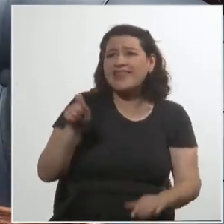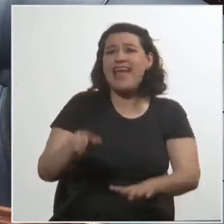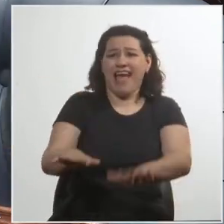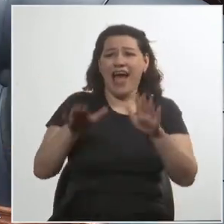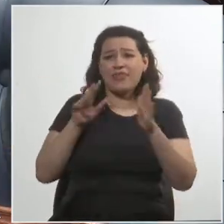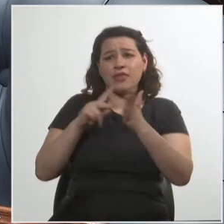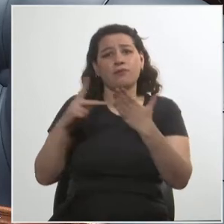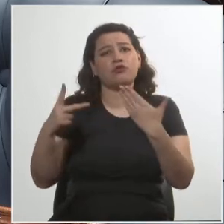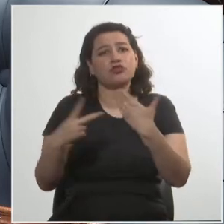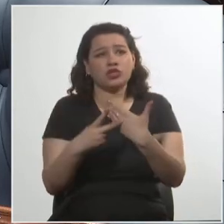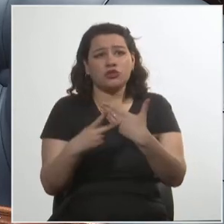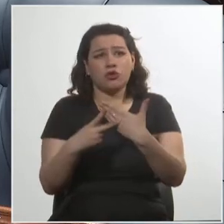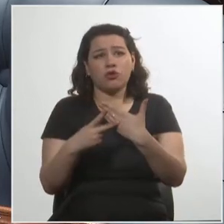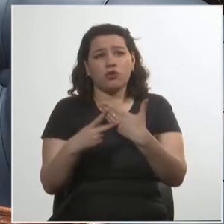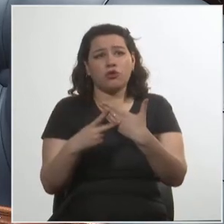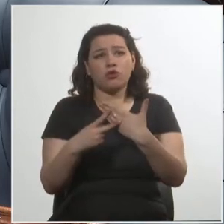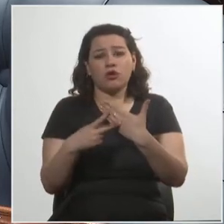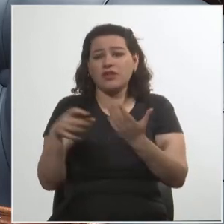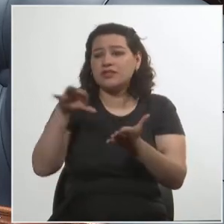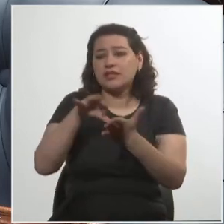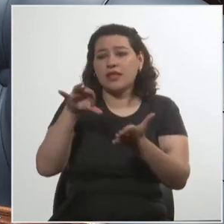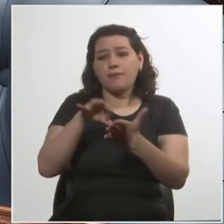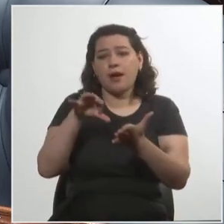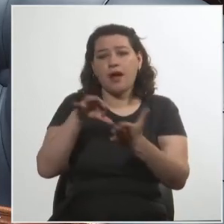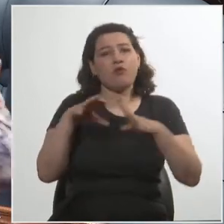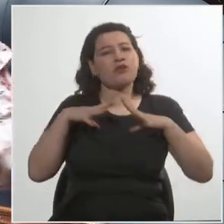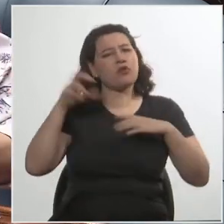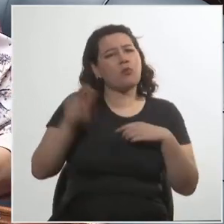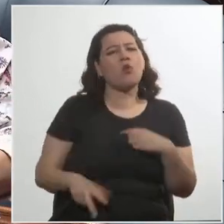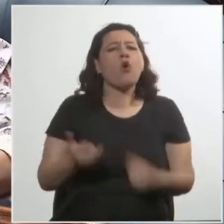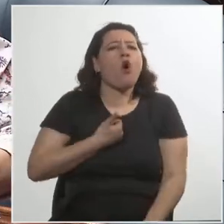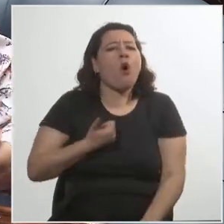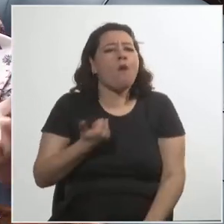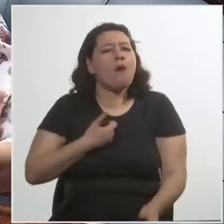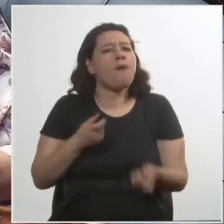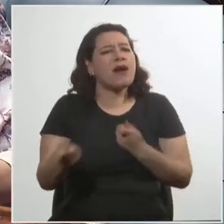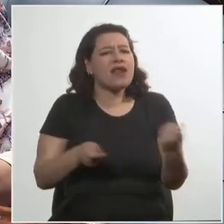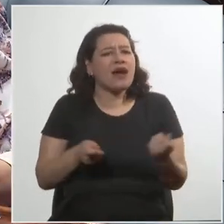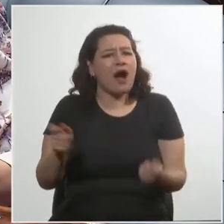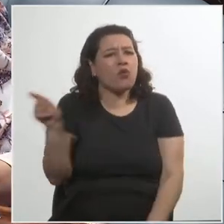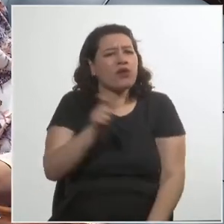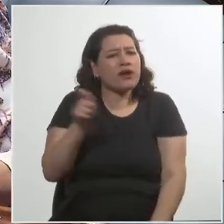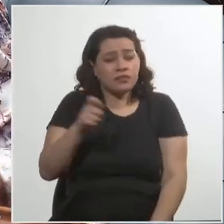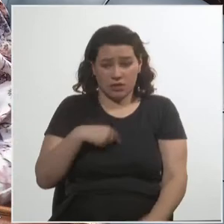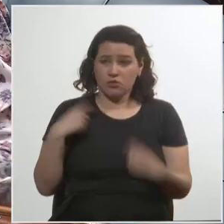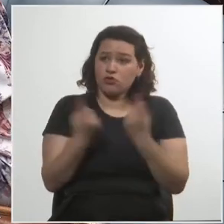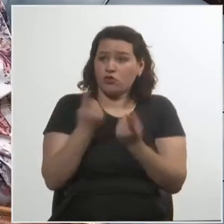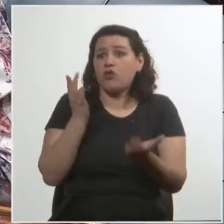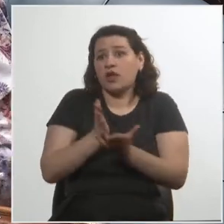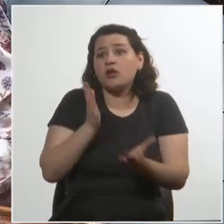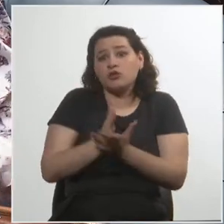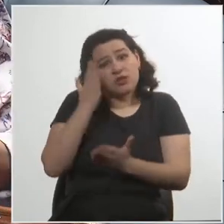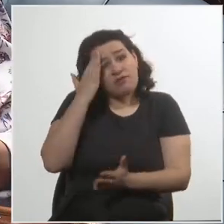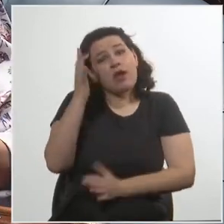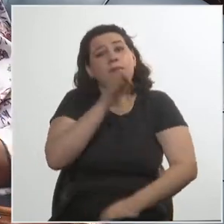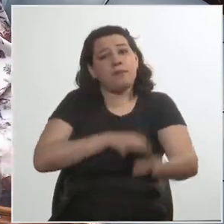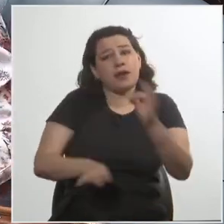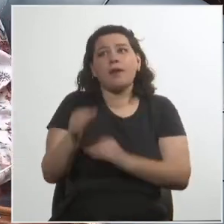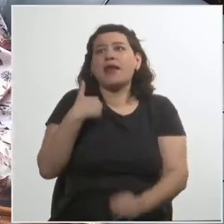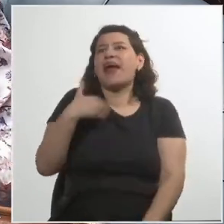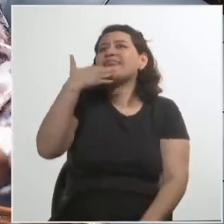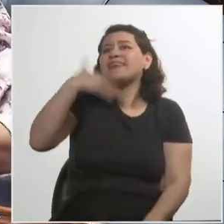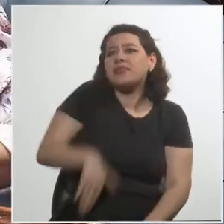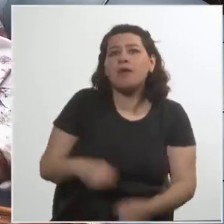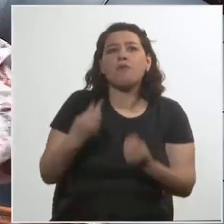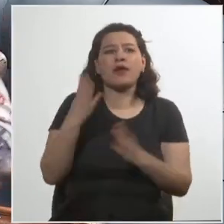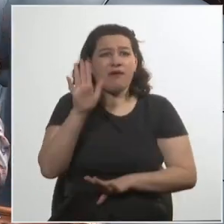proyecto del sistema previsional común Cómo se manejó esta urgencia creo que tenemos derecho a saberlo para poder entender qué es lo que vamos a